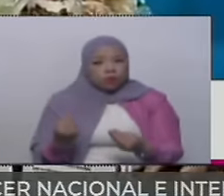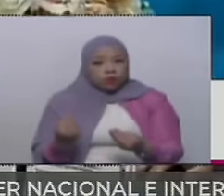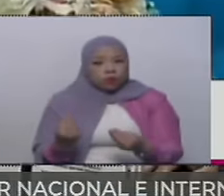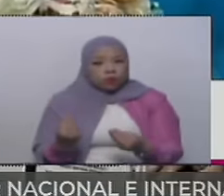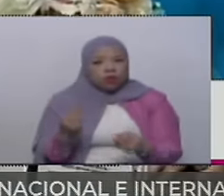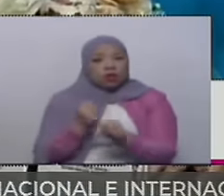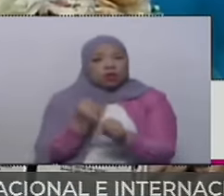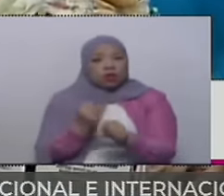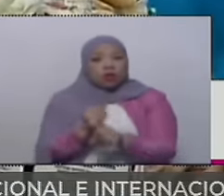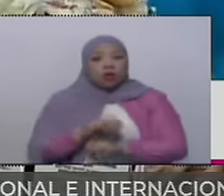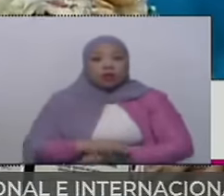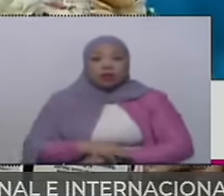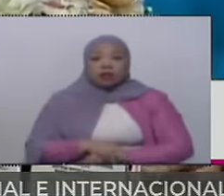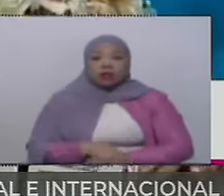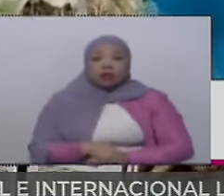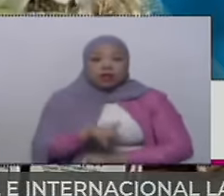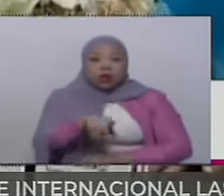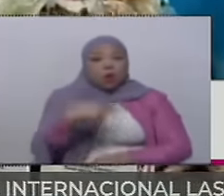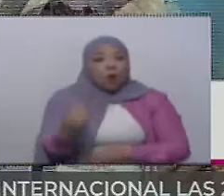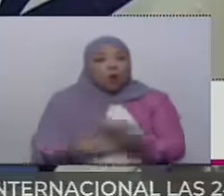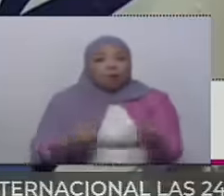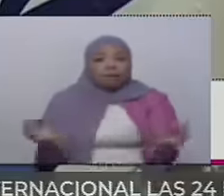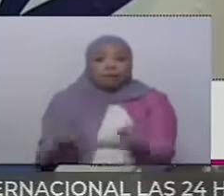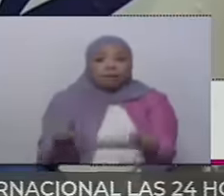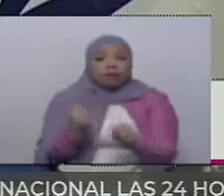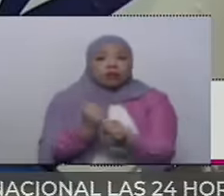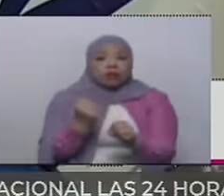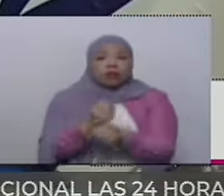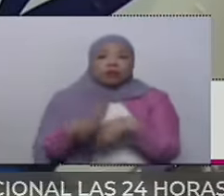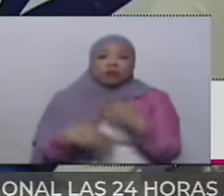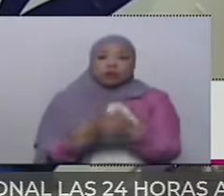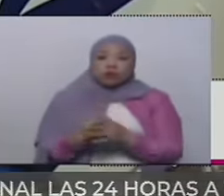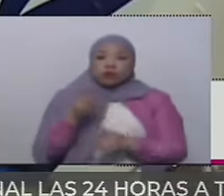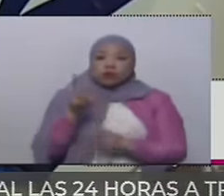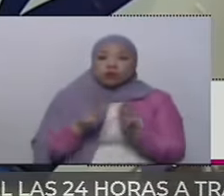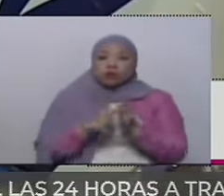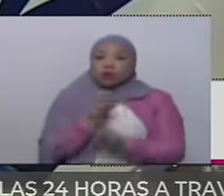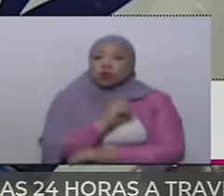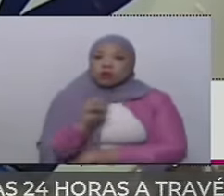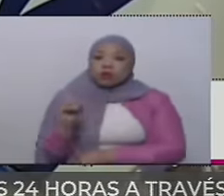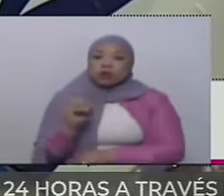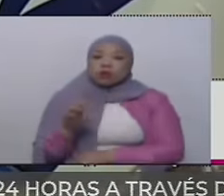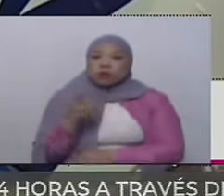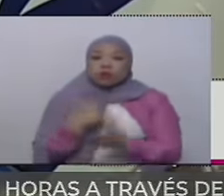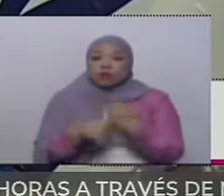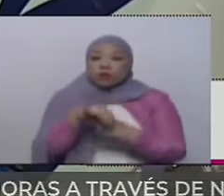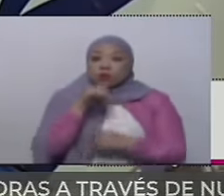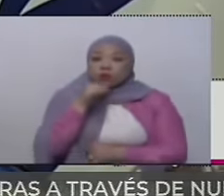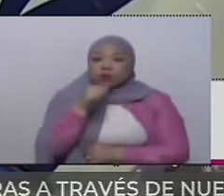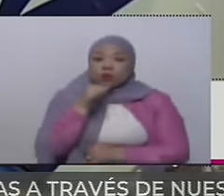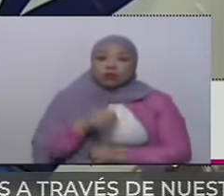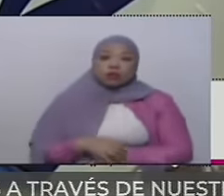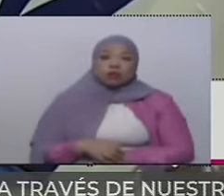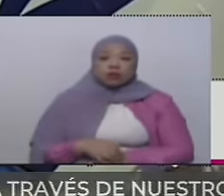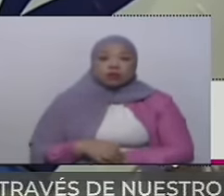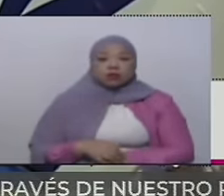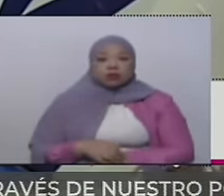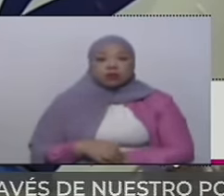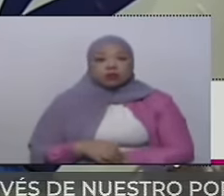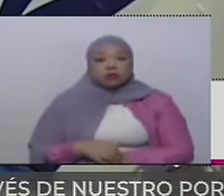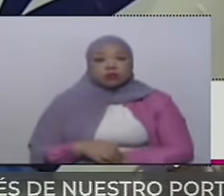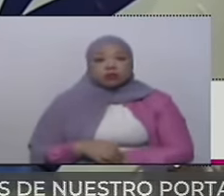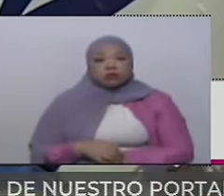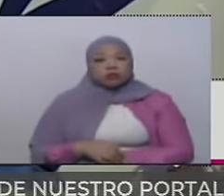crédito que te dan por un freezer, por una, sí, nevera. Sí, ellos me llevaron un freezer, $290 me costó. Y ¿290? Lo pagamos $290.